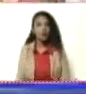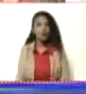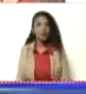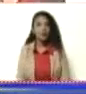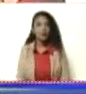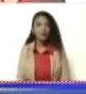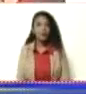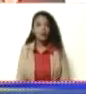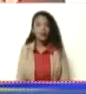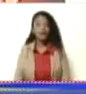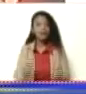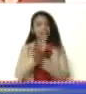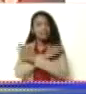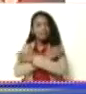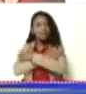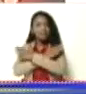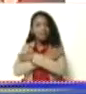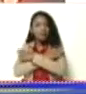Felicitaciones